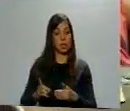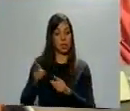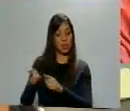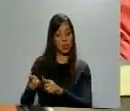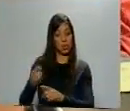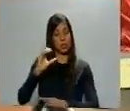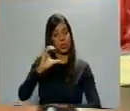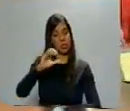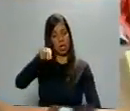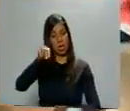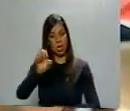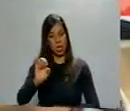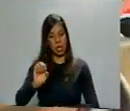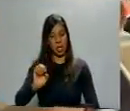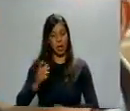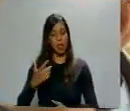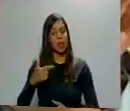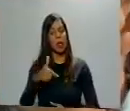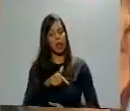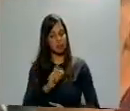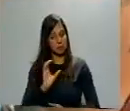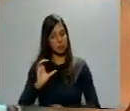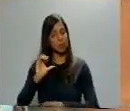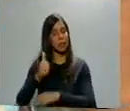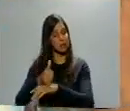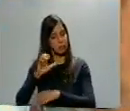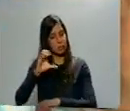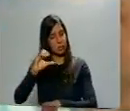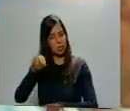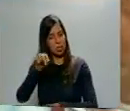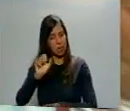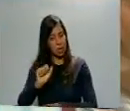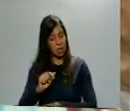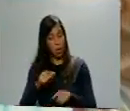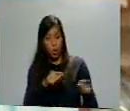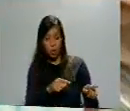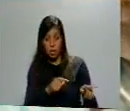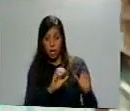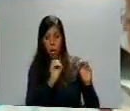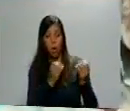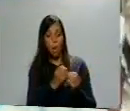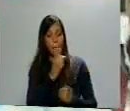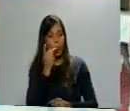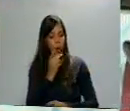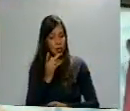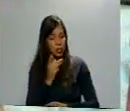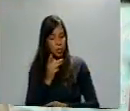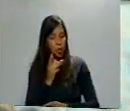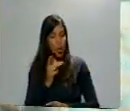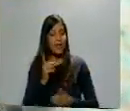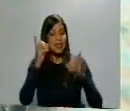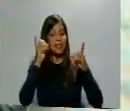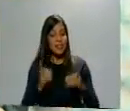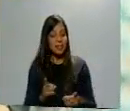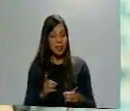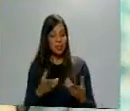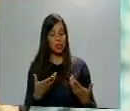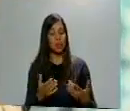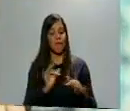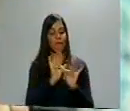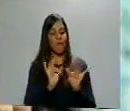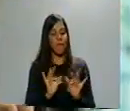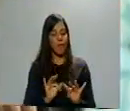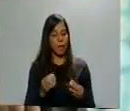lo manda la ley, para eso está un poder electoral de la República. Bueno, sencillamente, usted tendrá que contemplar los